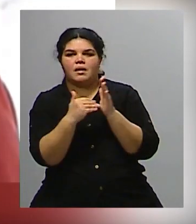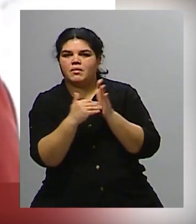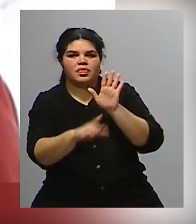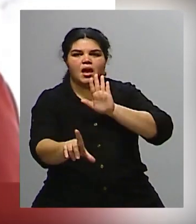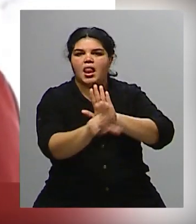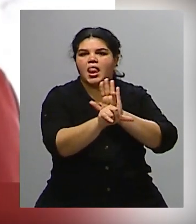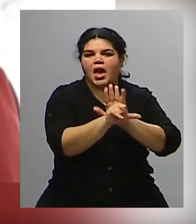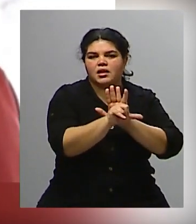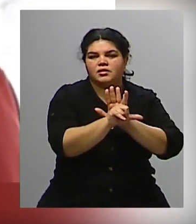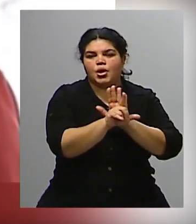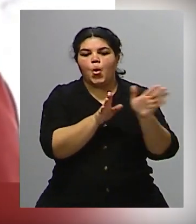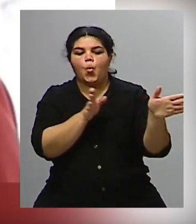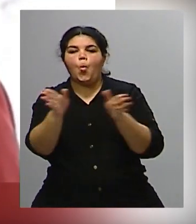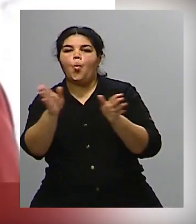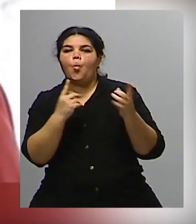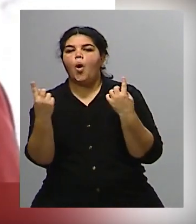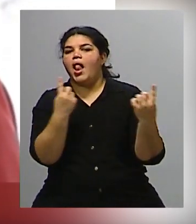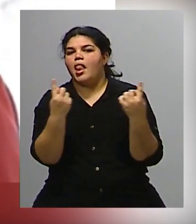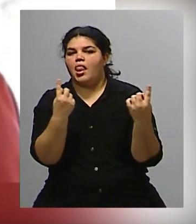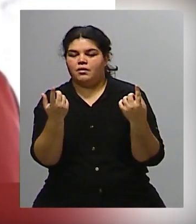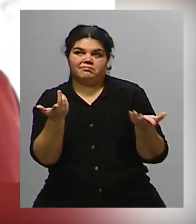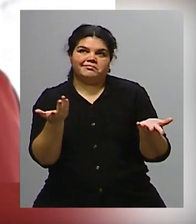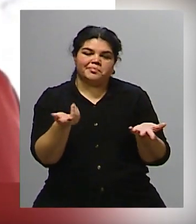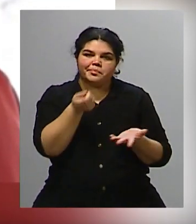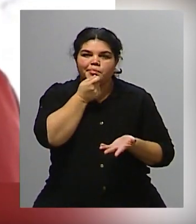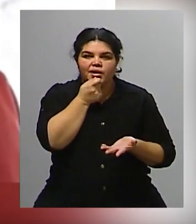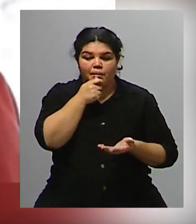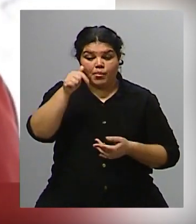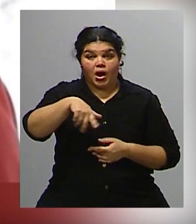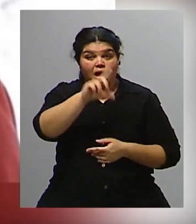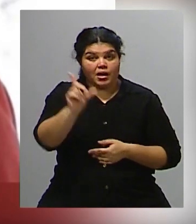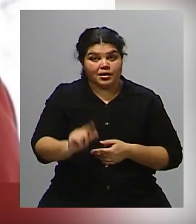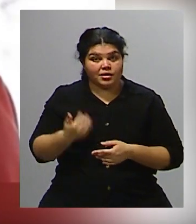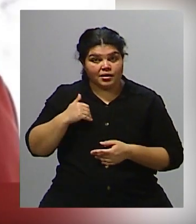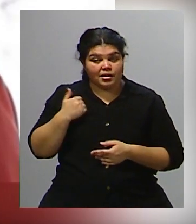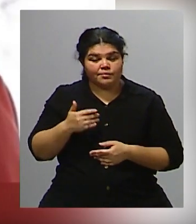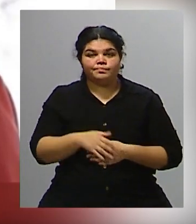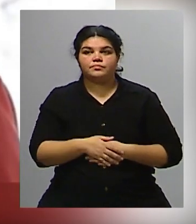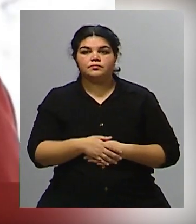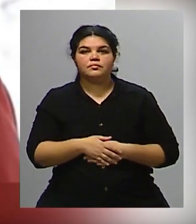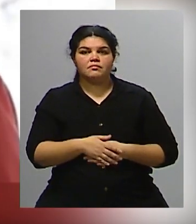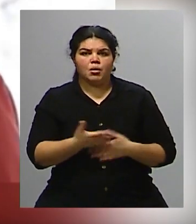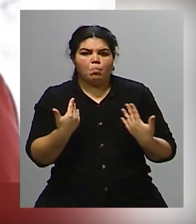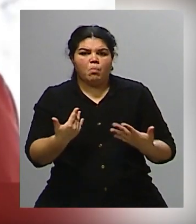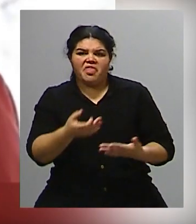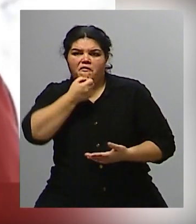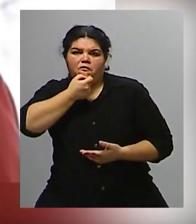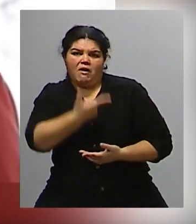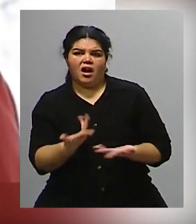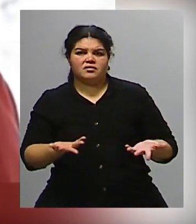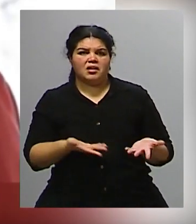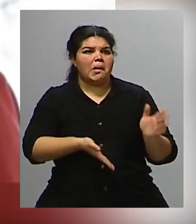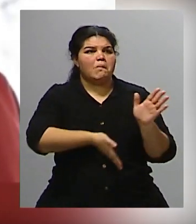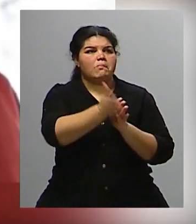persona decida ir por un lado o decida ir por el otro. Por ejemplo, no sé, en la República Argentina las facilidades para poder migrar son tantas que a veces las personas